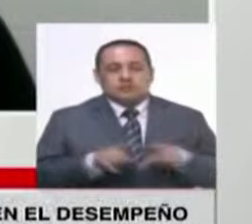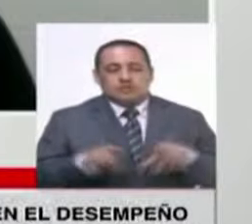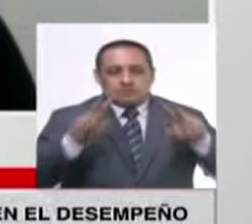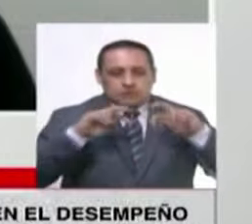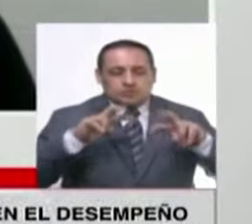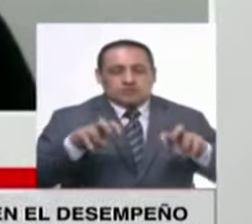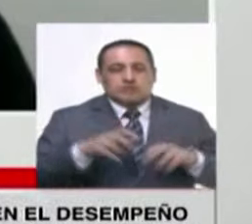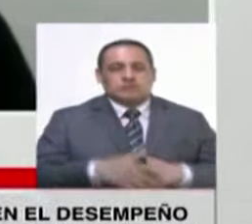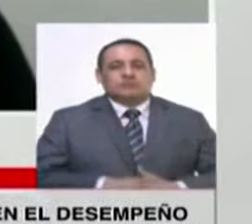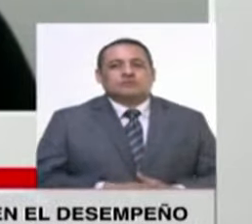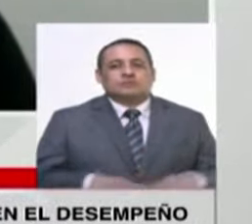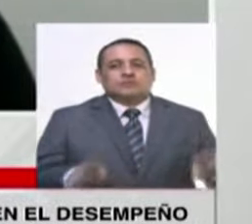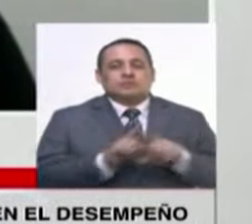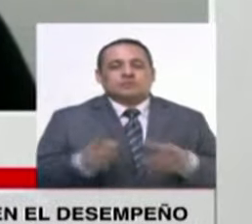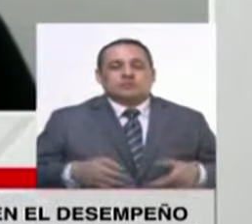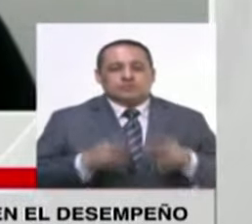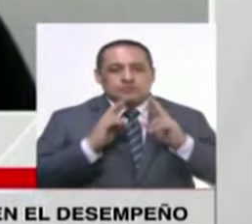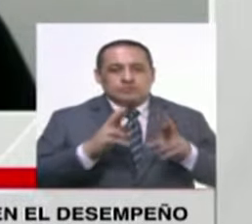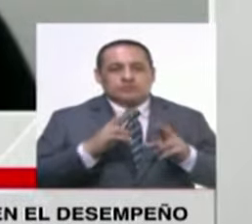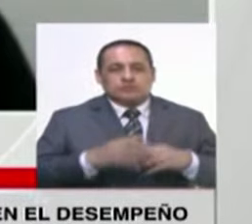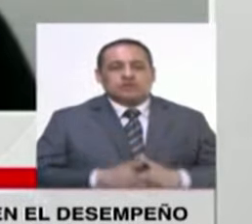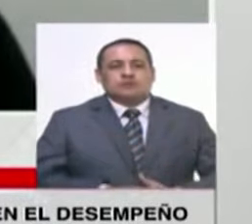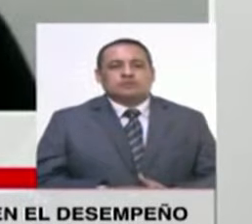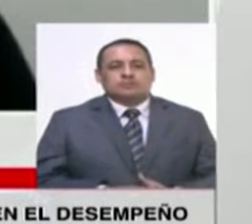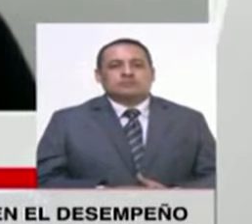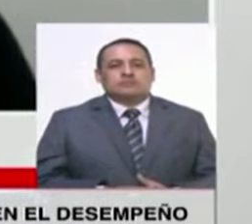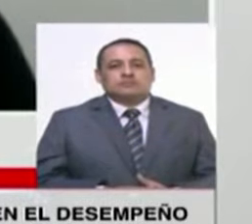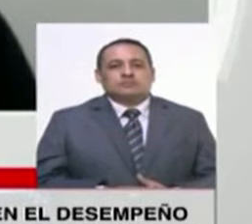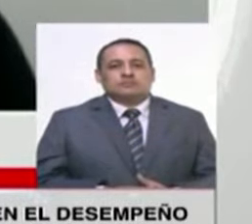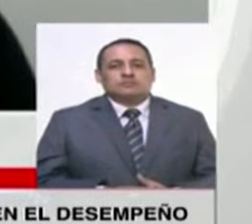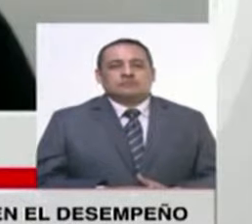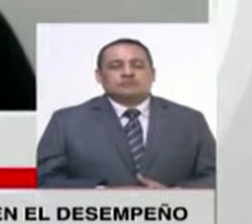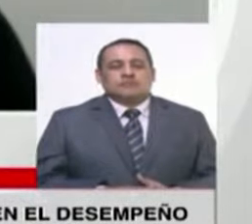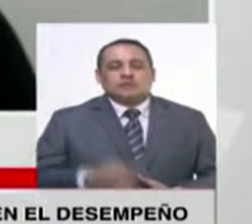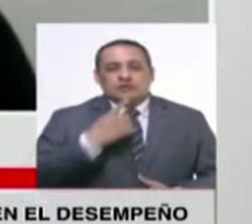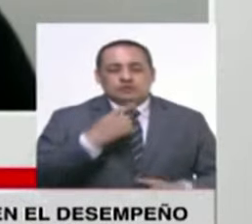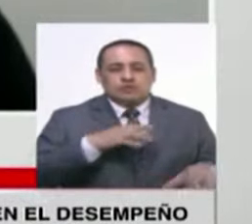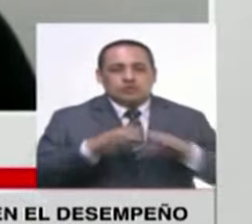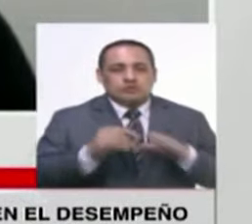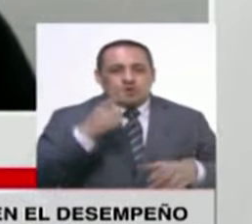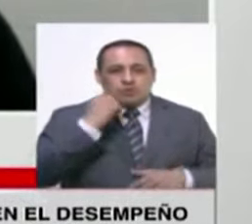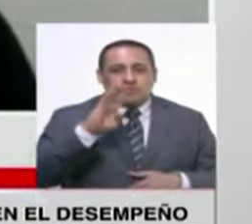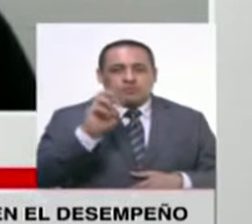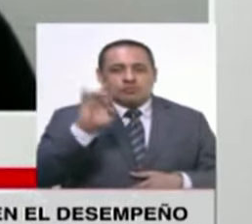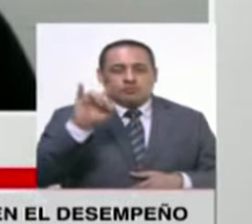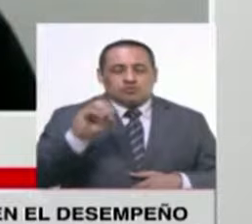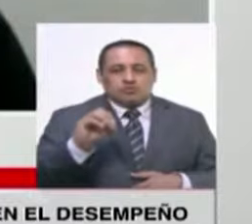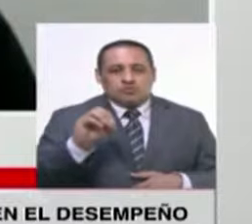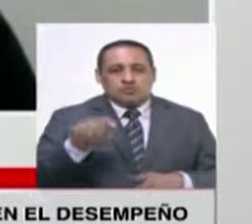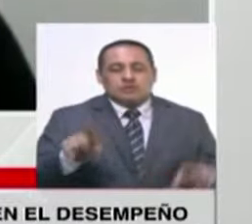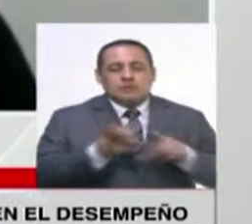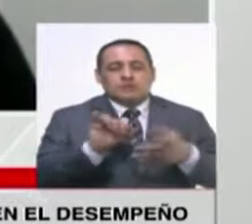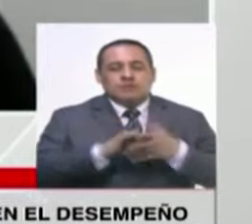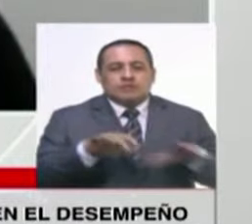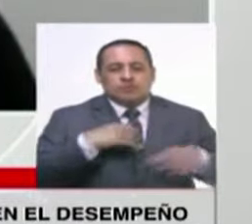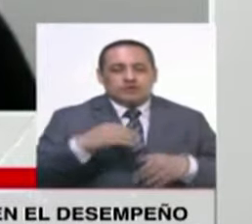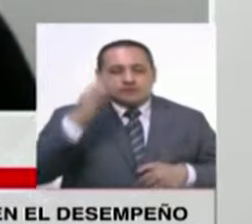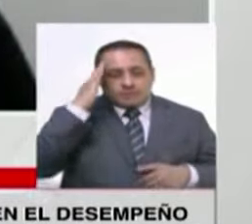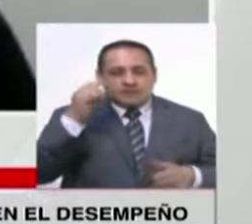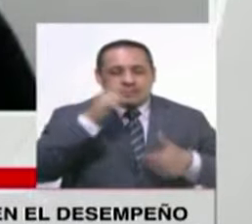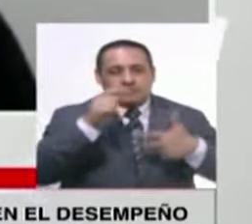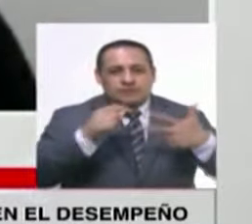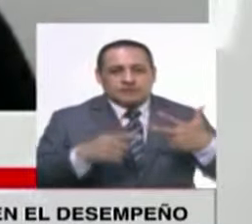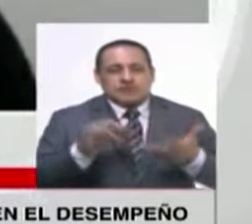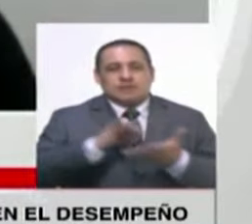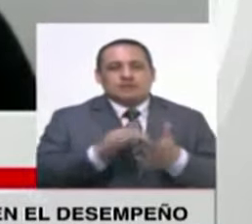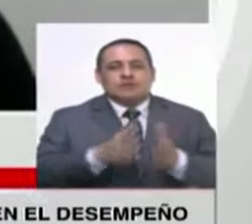investigadora, le voy a responder esa pregunta. Eso lo hizo el señor Bruno Pacheco, para poder saber qué cosa es lo que le